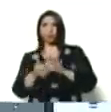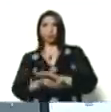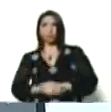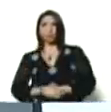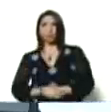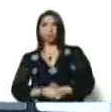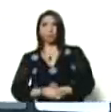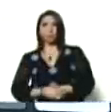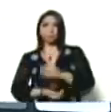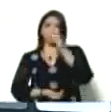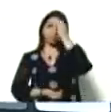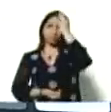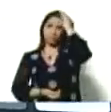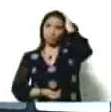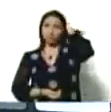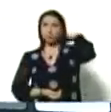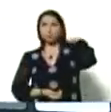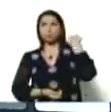pantalla.